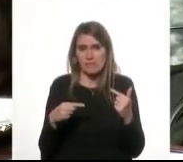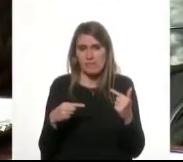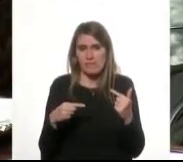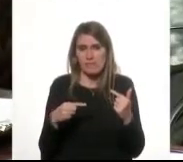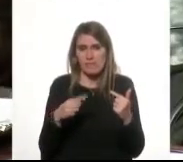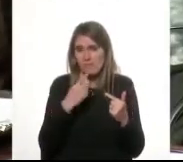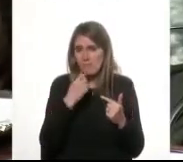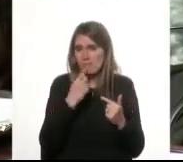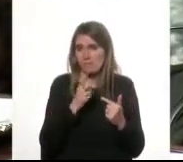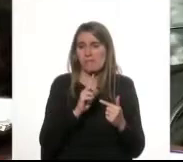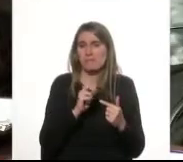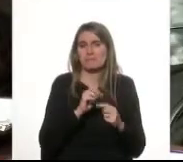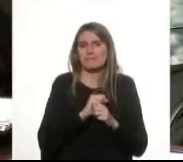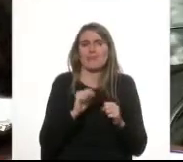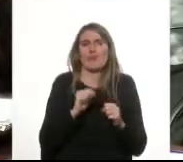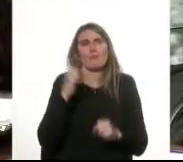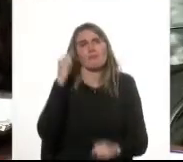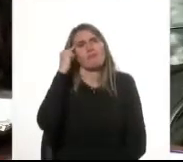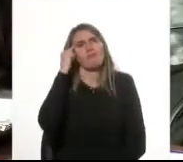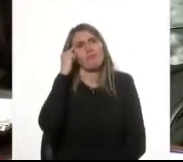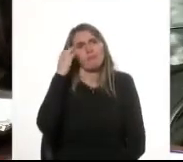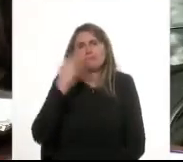Esto no lo resiste el sentido común.